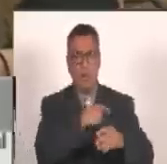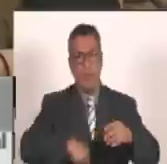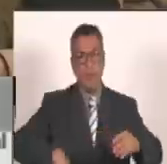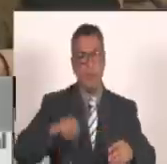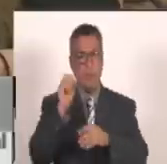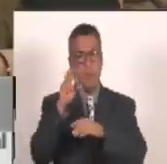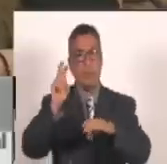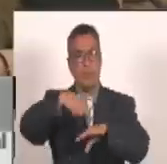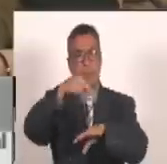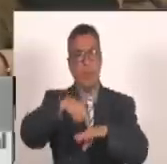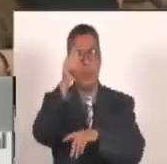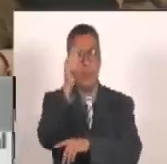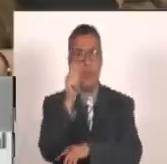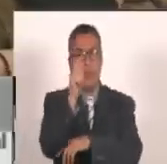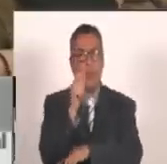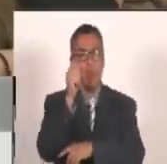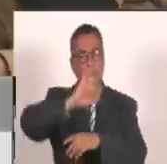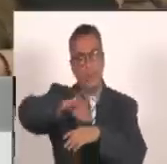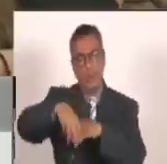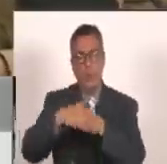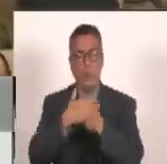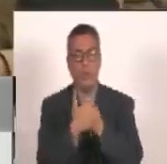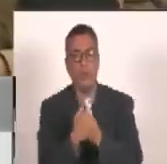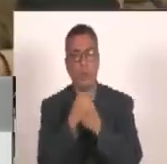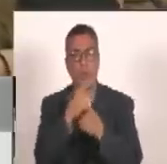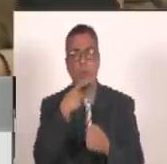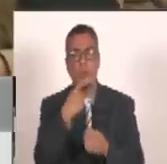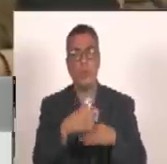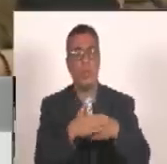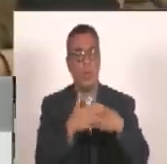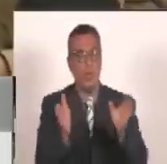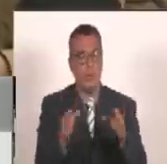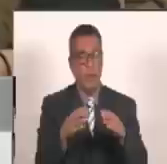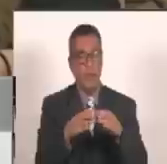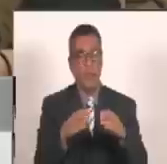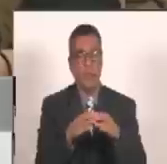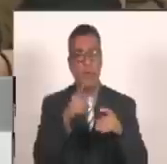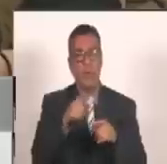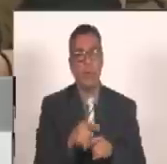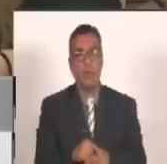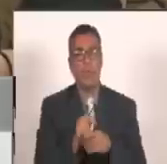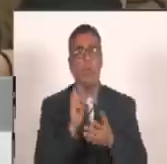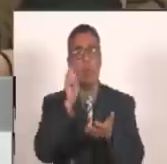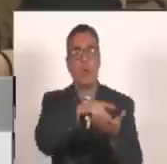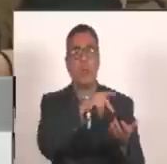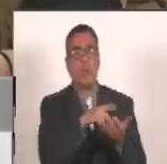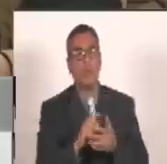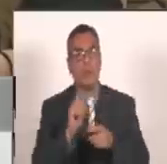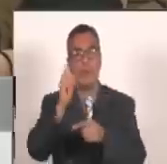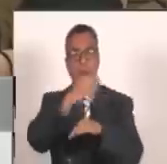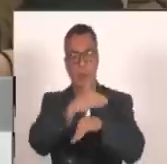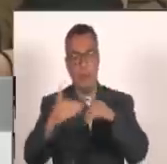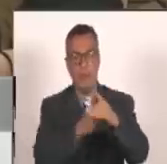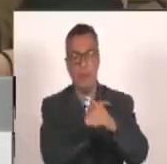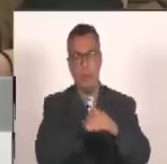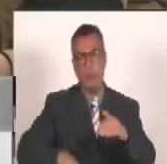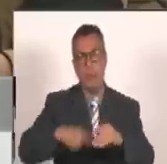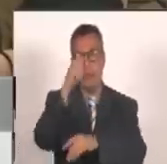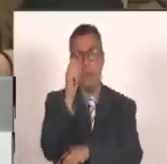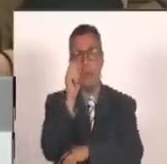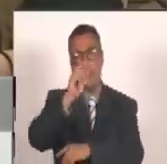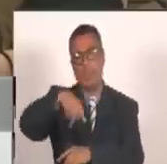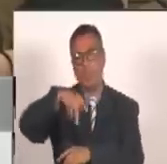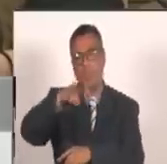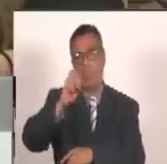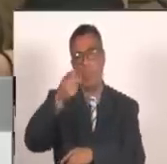de la Asamblea Nacional, diputado Jorge Rodríguez Gómez, declaró abierta la sesión ordinaria con la asistencia del primer vicepresidente, diputado